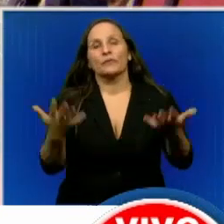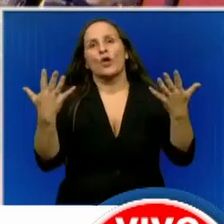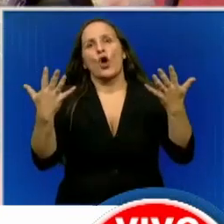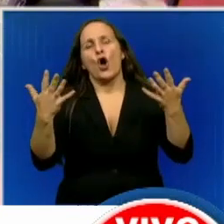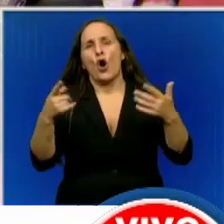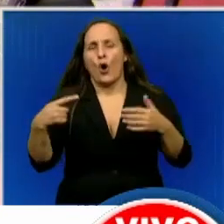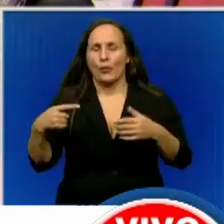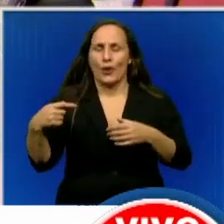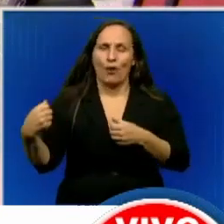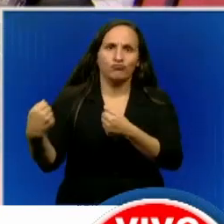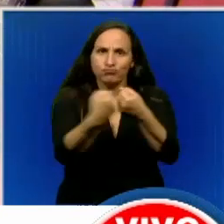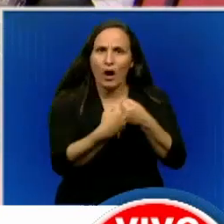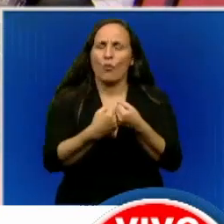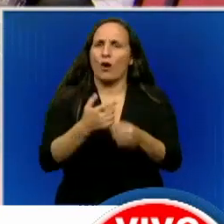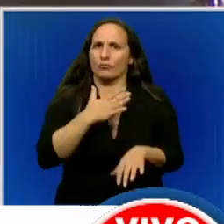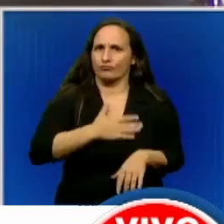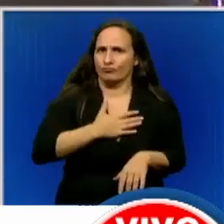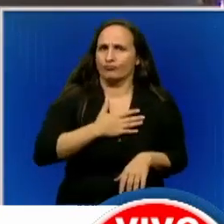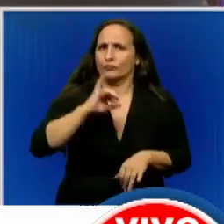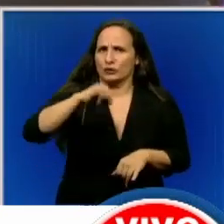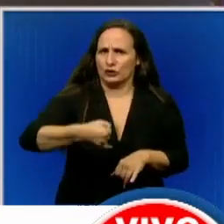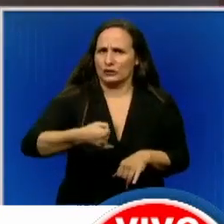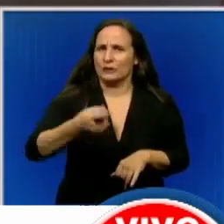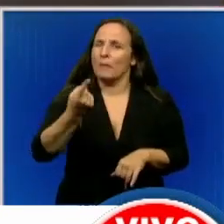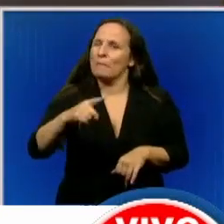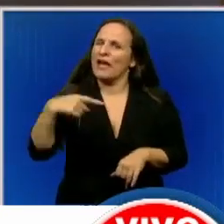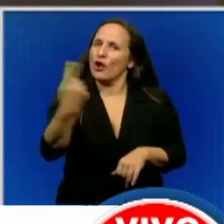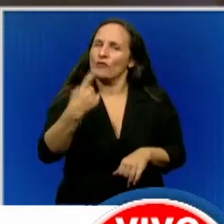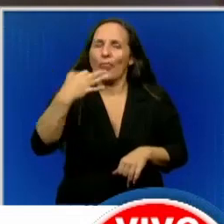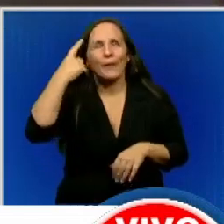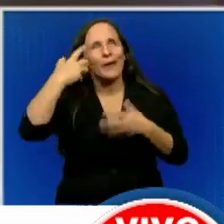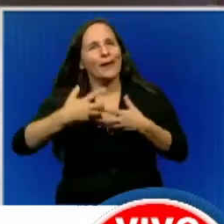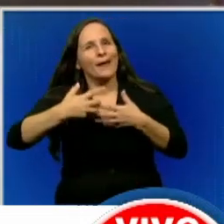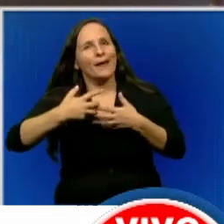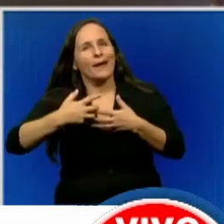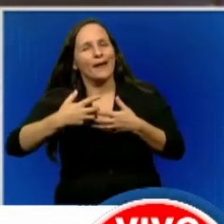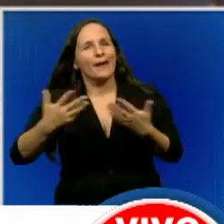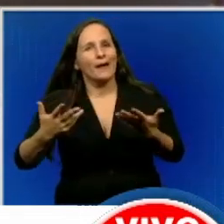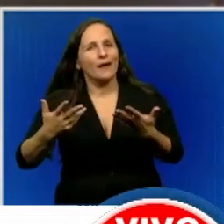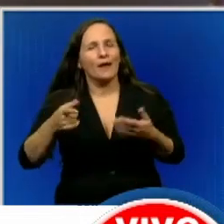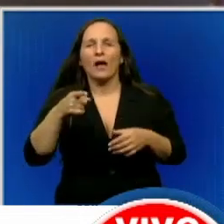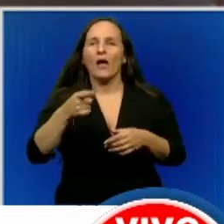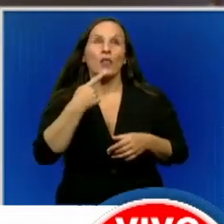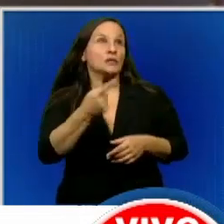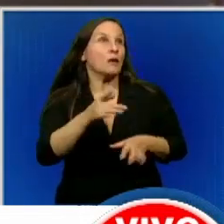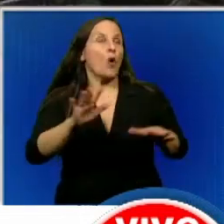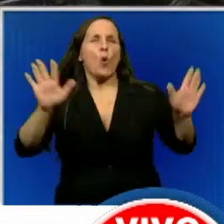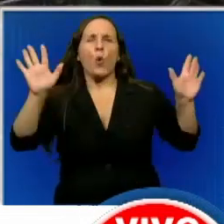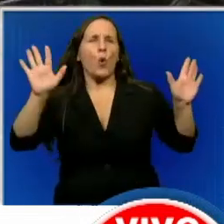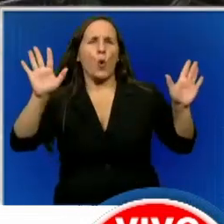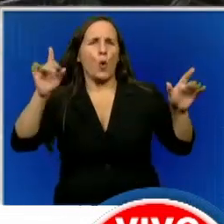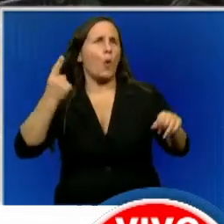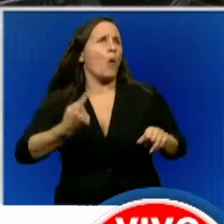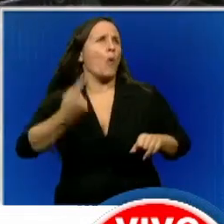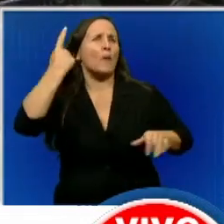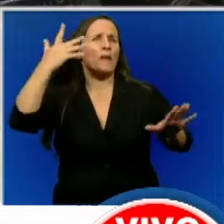este acuerdo, pero hay algo que tenemos que reflexionar. Cuando a este acuerdo le damos un componente épico o le damos